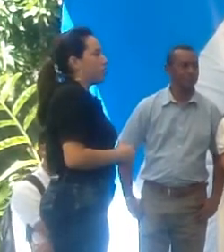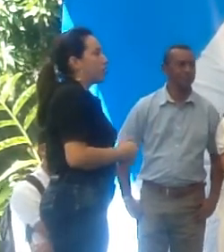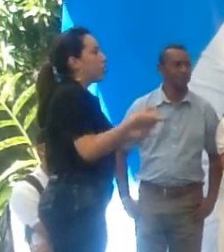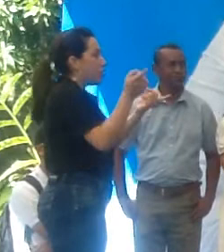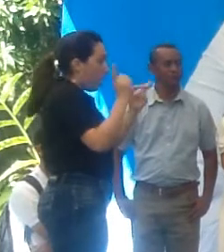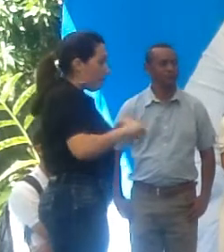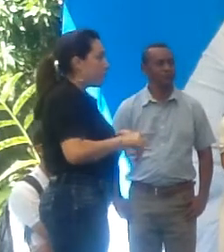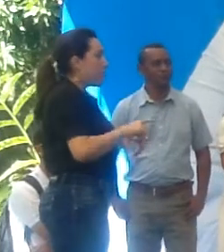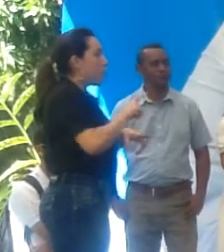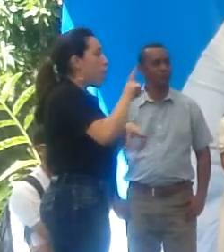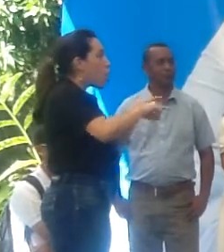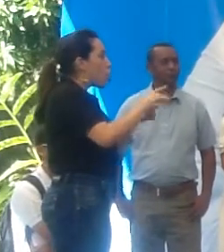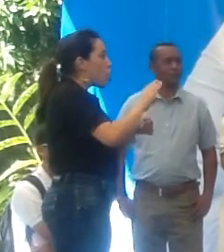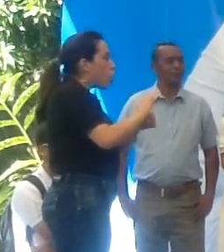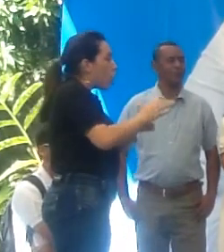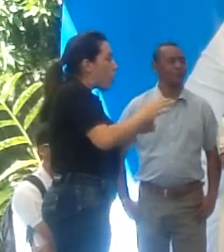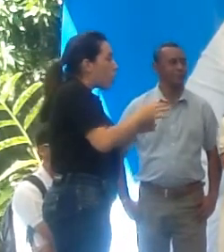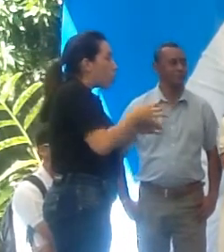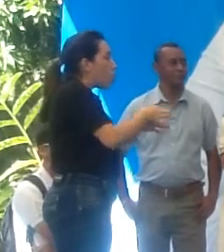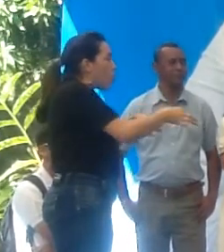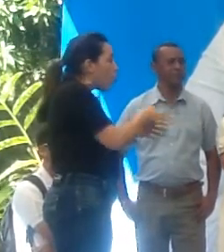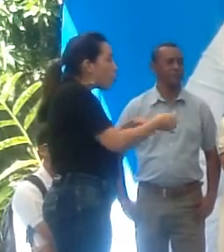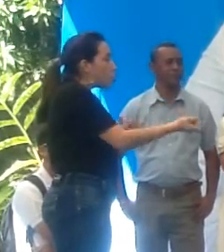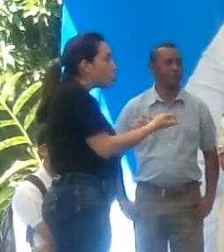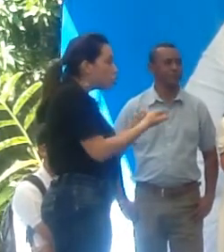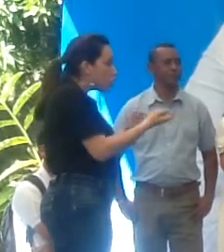los municipios del departamento del Magdalena.